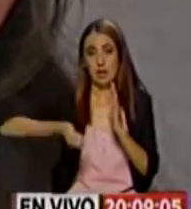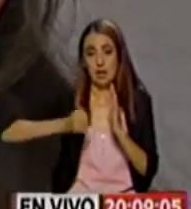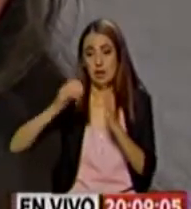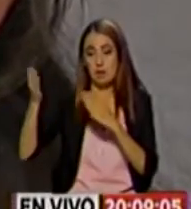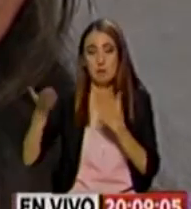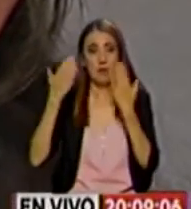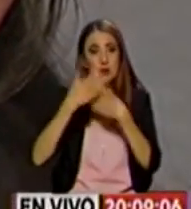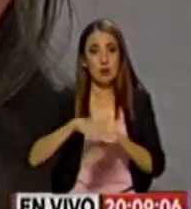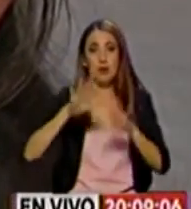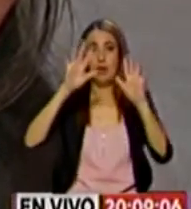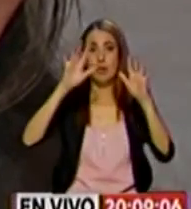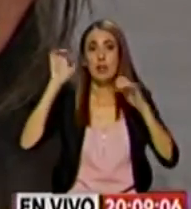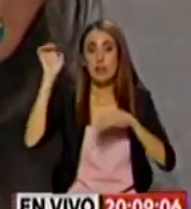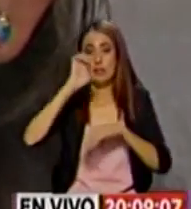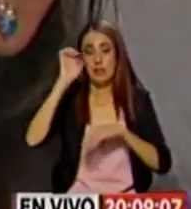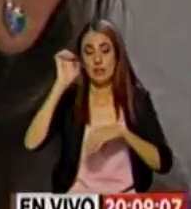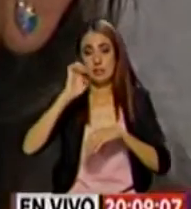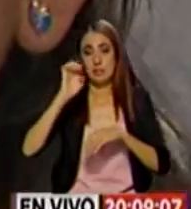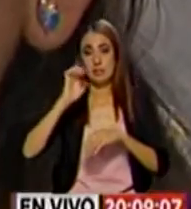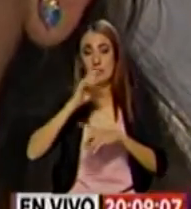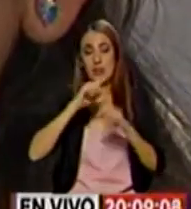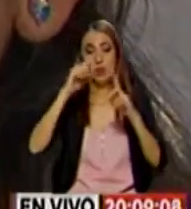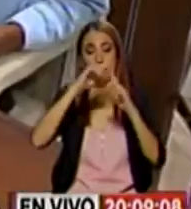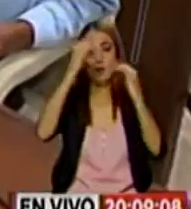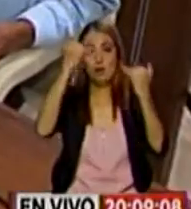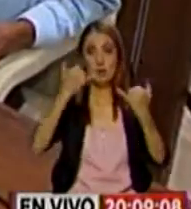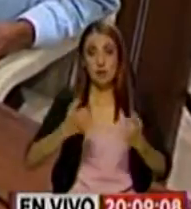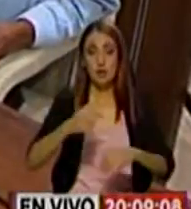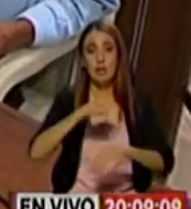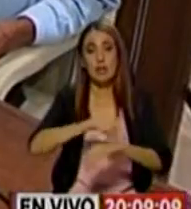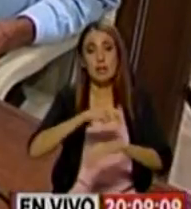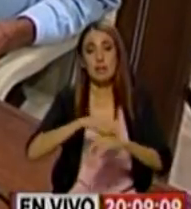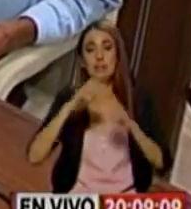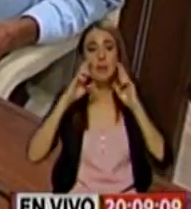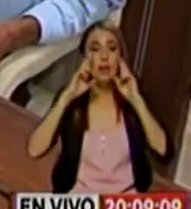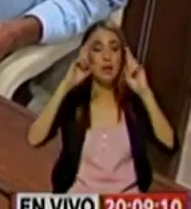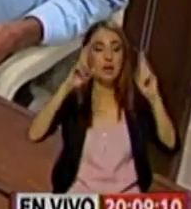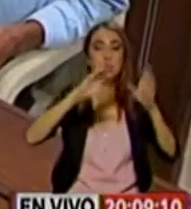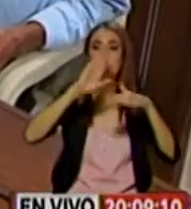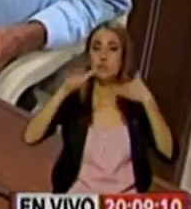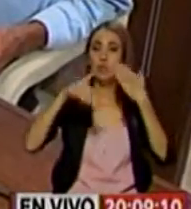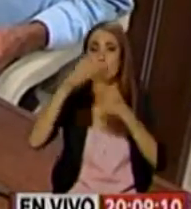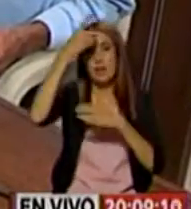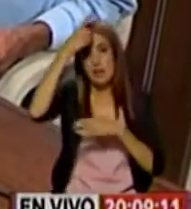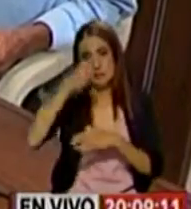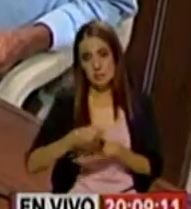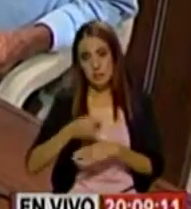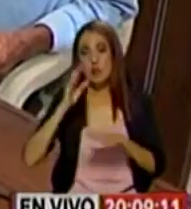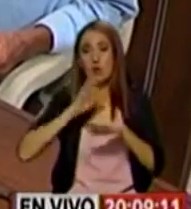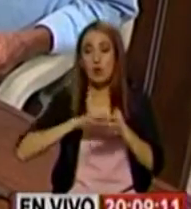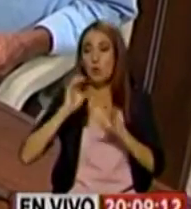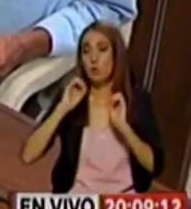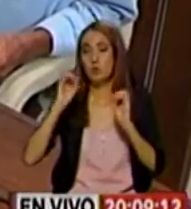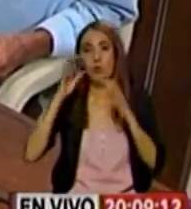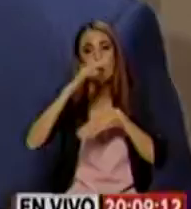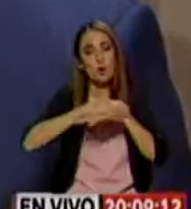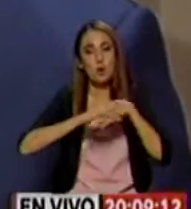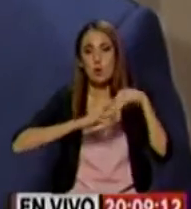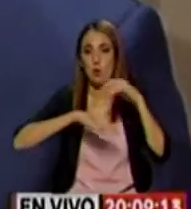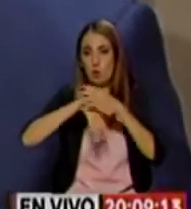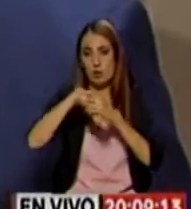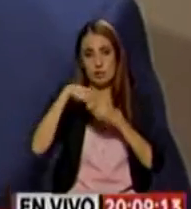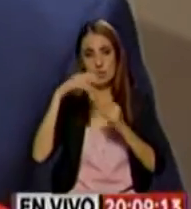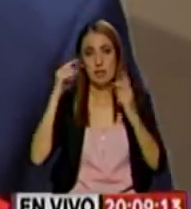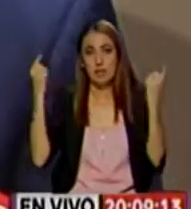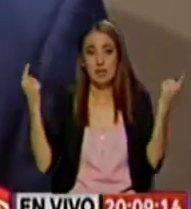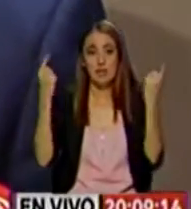concluyó la instrucción fiscal en el caso y había un plazo establecido para conocer el dictamen, sea acusatorio o abstentivo, en contra